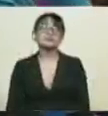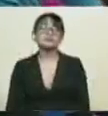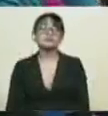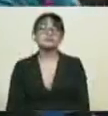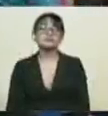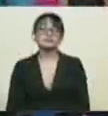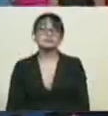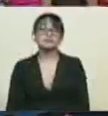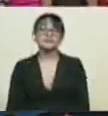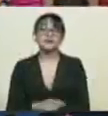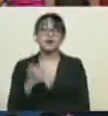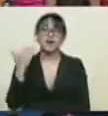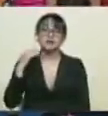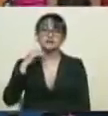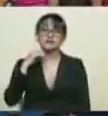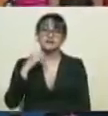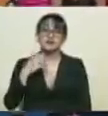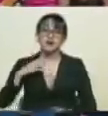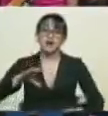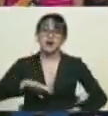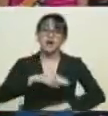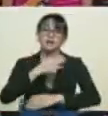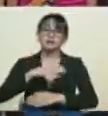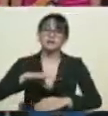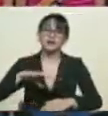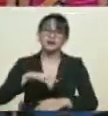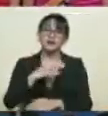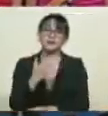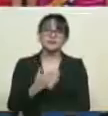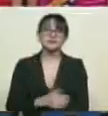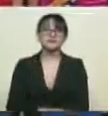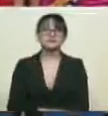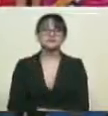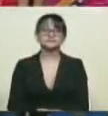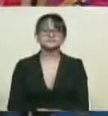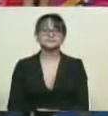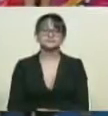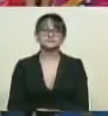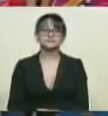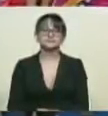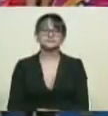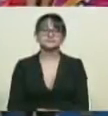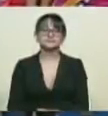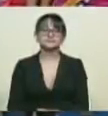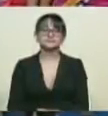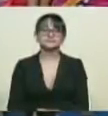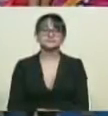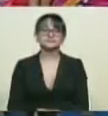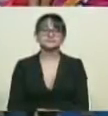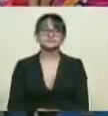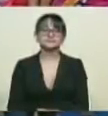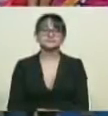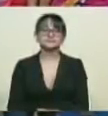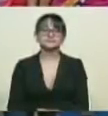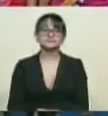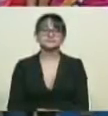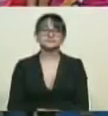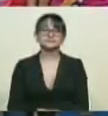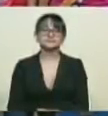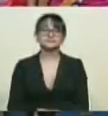Aquel que cantaba José Leonardo Chirinos y decía: José Leonardo fue